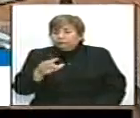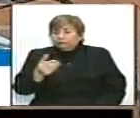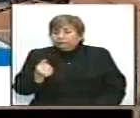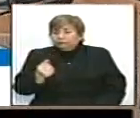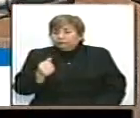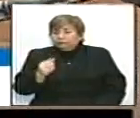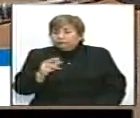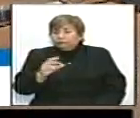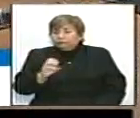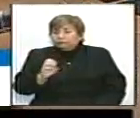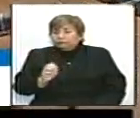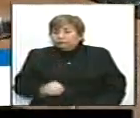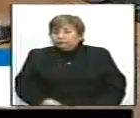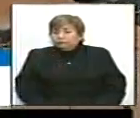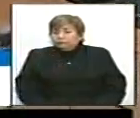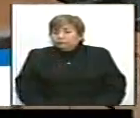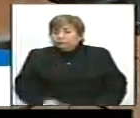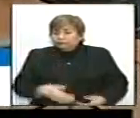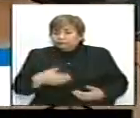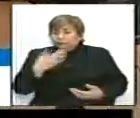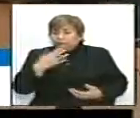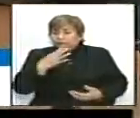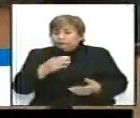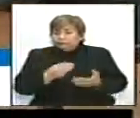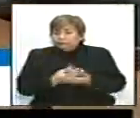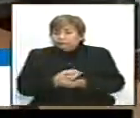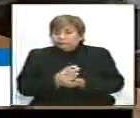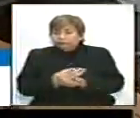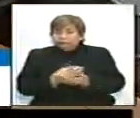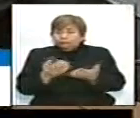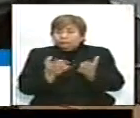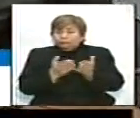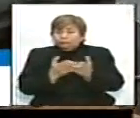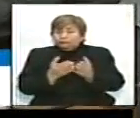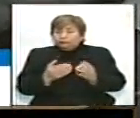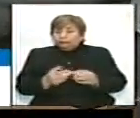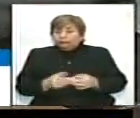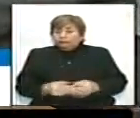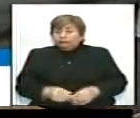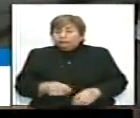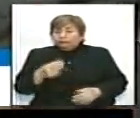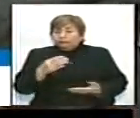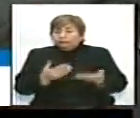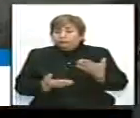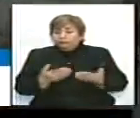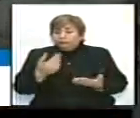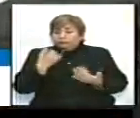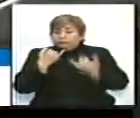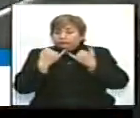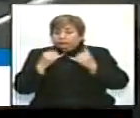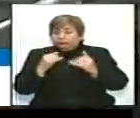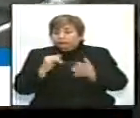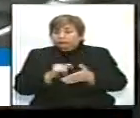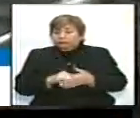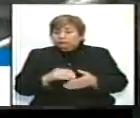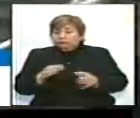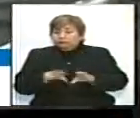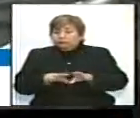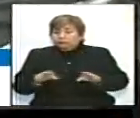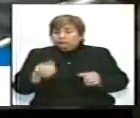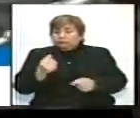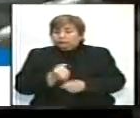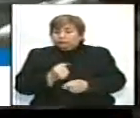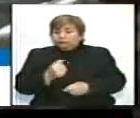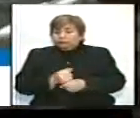repente pueda disolver algunas inquietudes sobre el colegio. Para más o menos informarle, congresista, es un mes de trabajo que